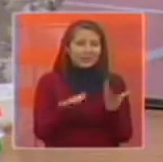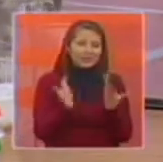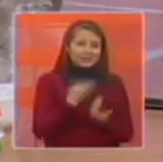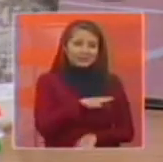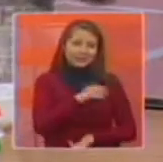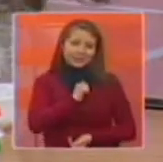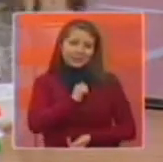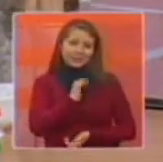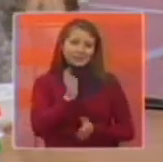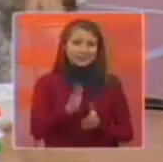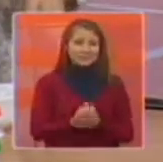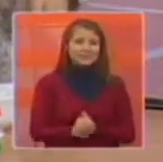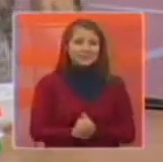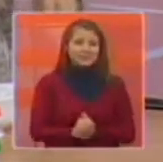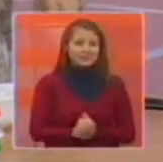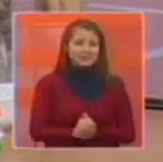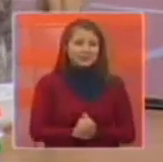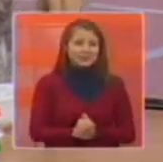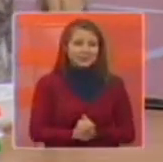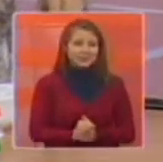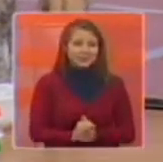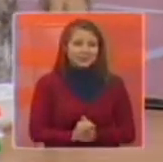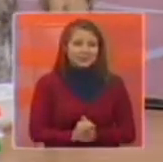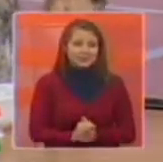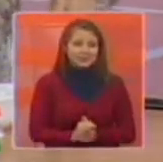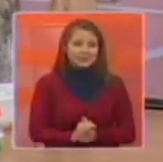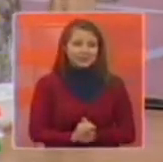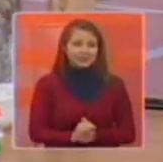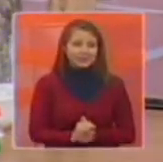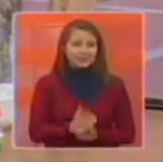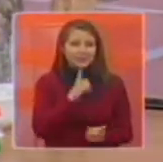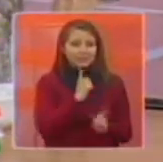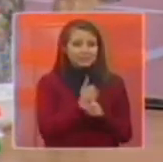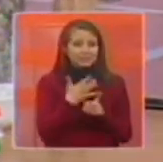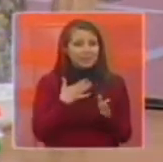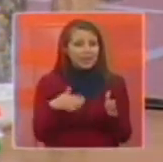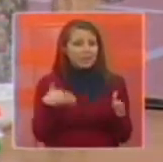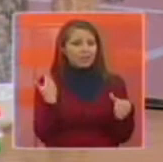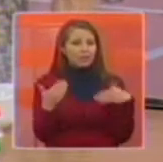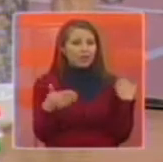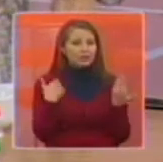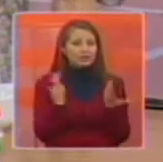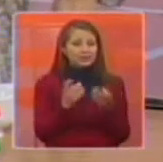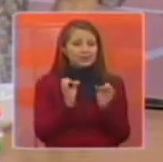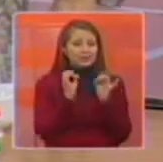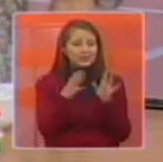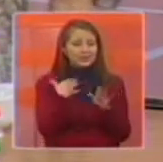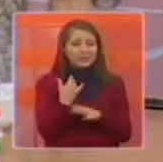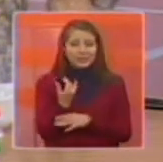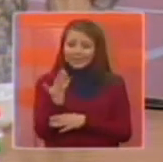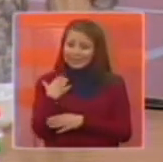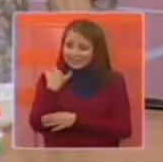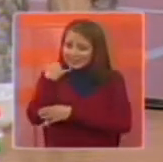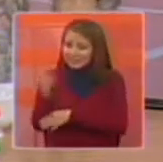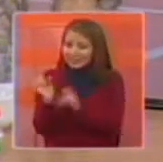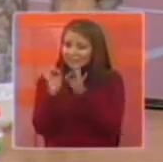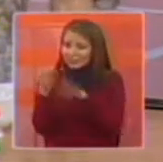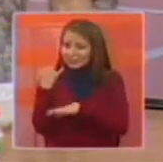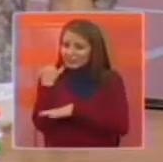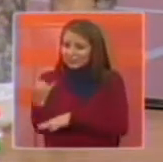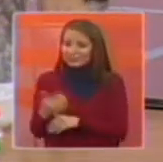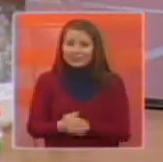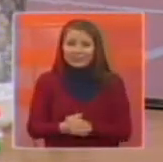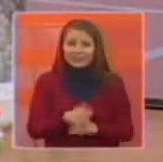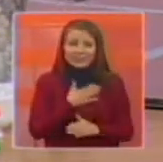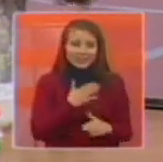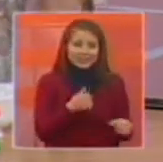muy así, como dice. Porque bueno, la verdad, como la emoción que tengo yo, que al fin me salió la llamada. No, a